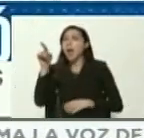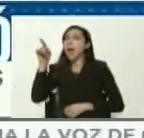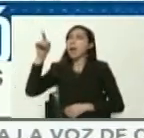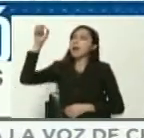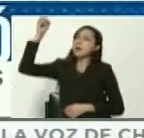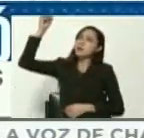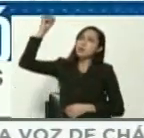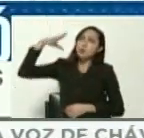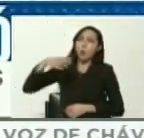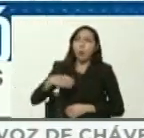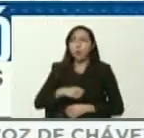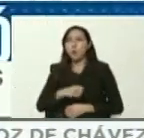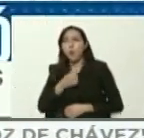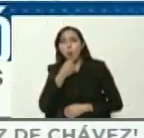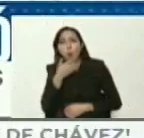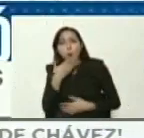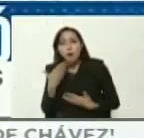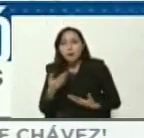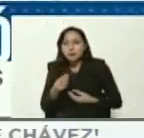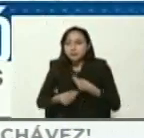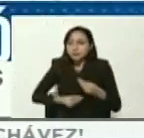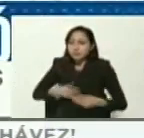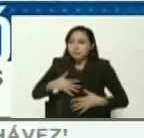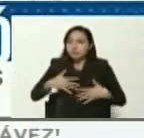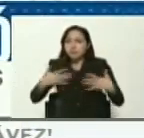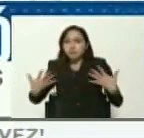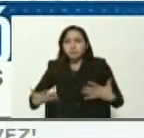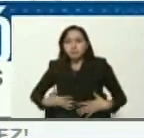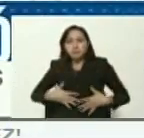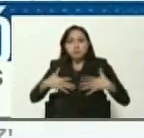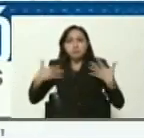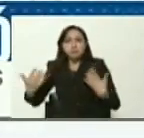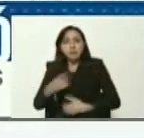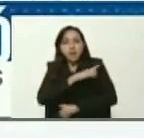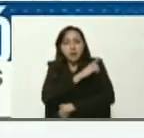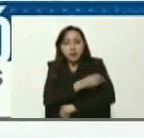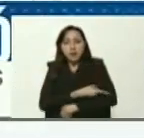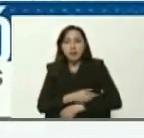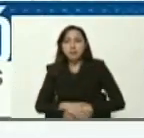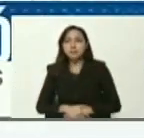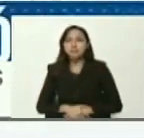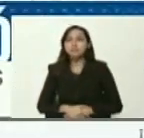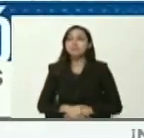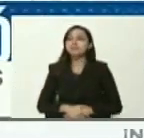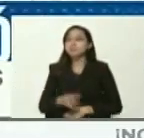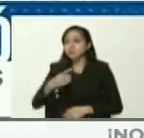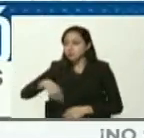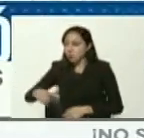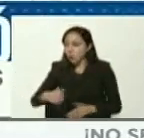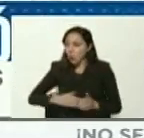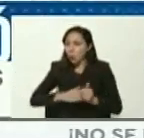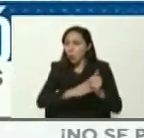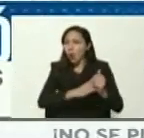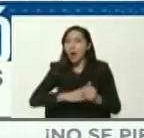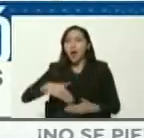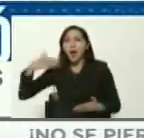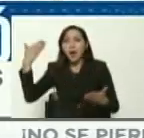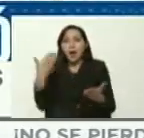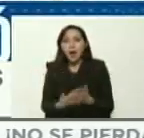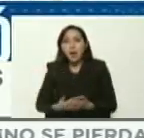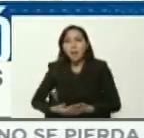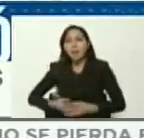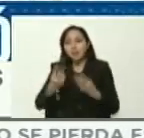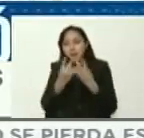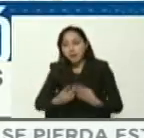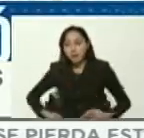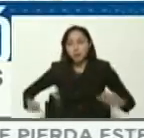es magnífico para recargar las energías. Nahum, Erika, camarada, hasta la victoria siempre. Que